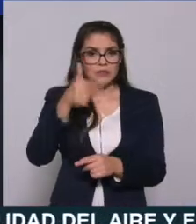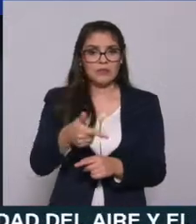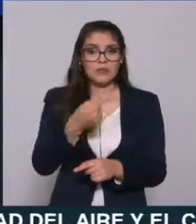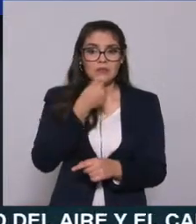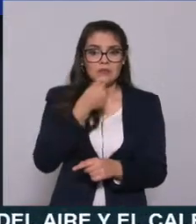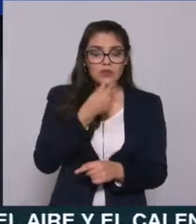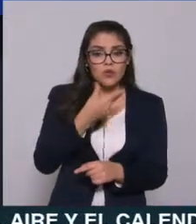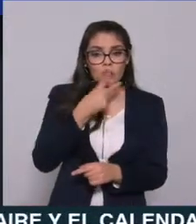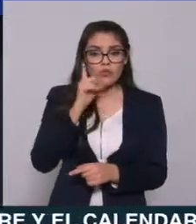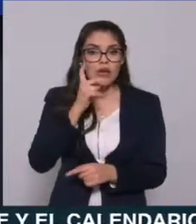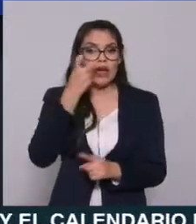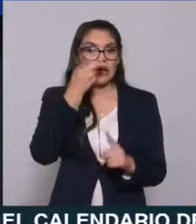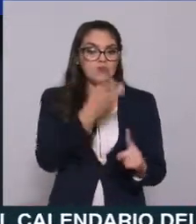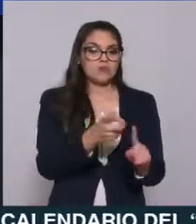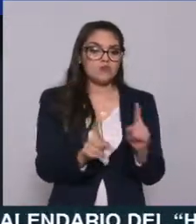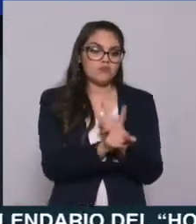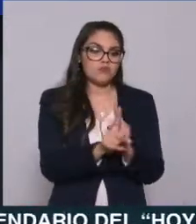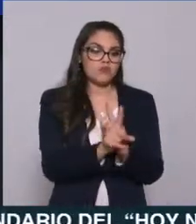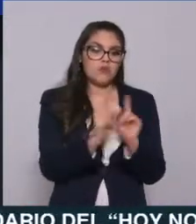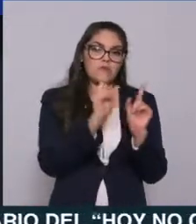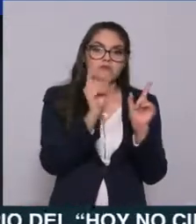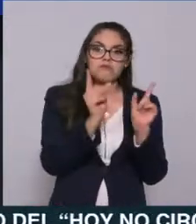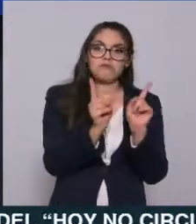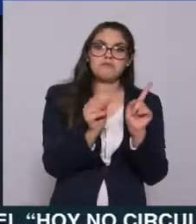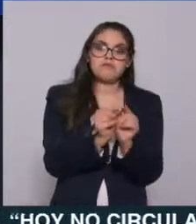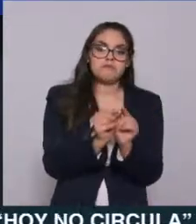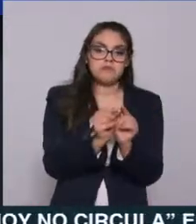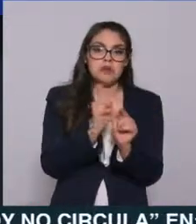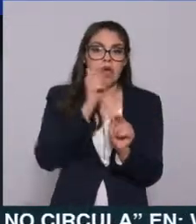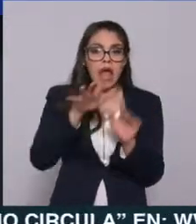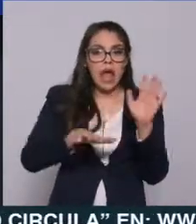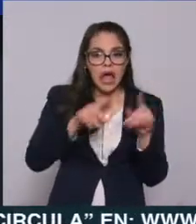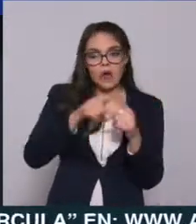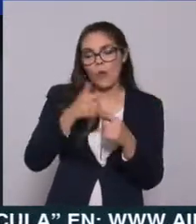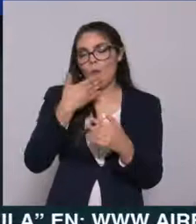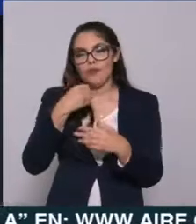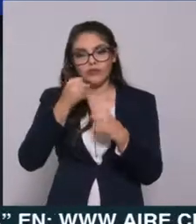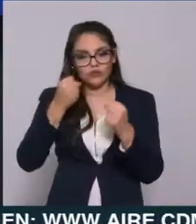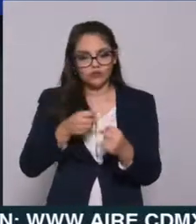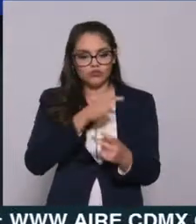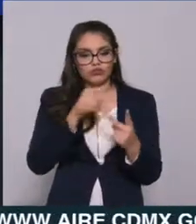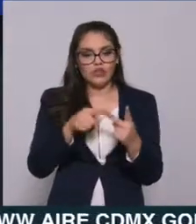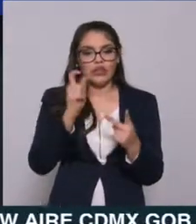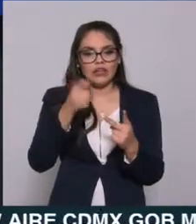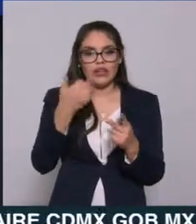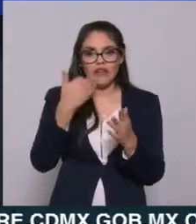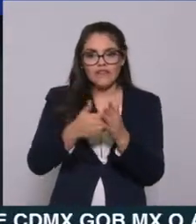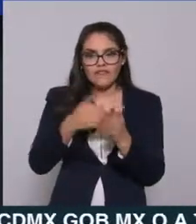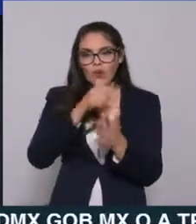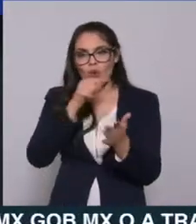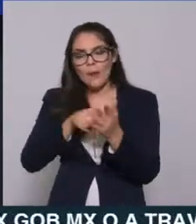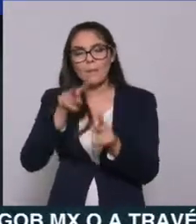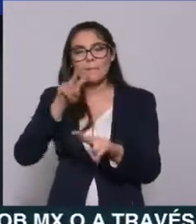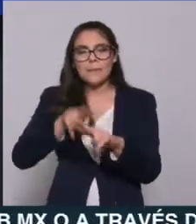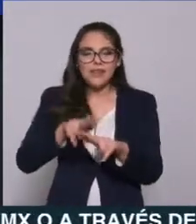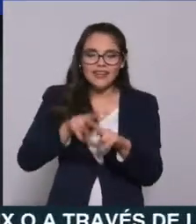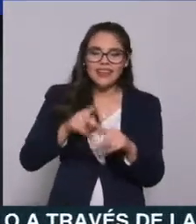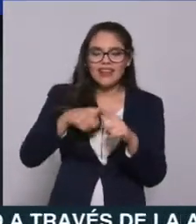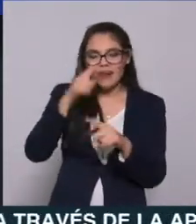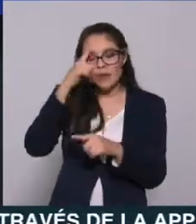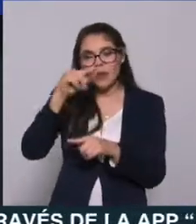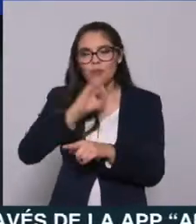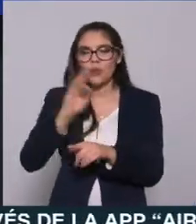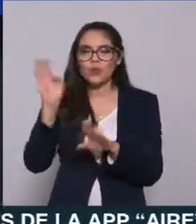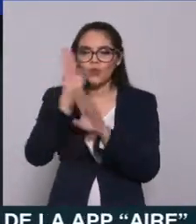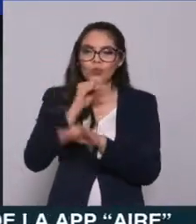han dicho, esta es la problemática que tengo, que en todo caso son, en primer lugar, la inseguridad, en segundo lugar, la falta de espacios recreativos y áreas para juego,